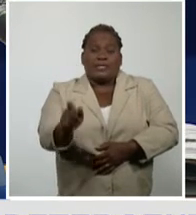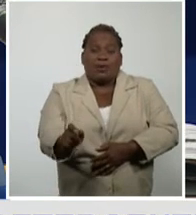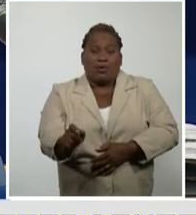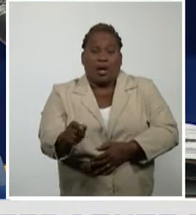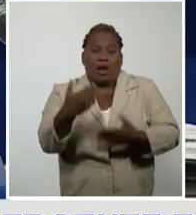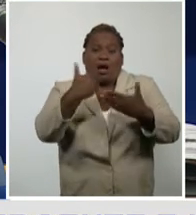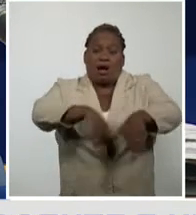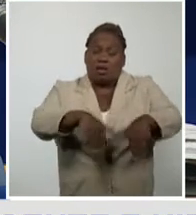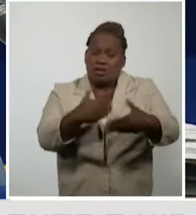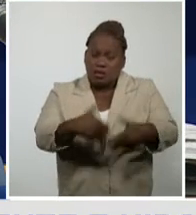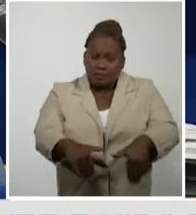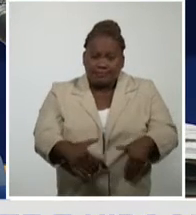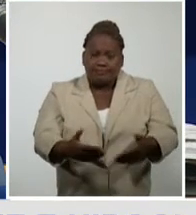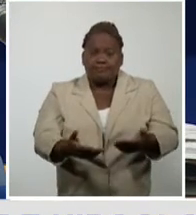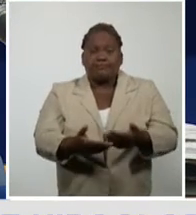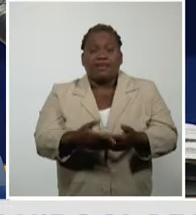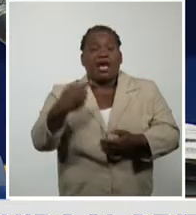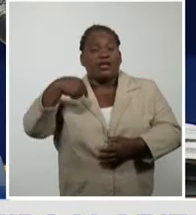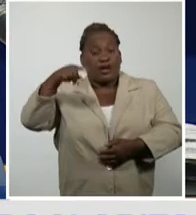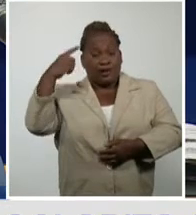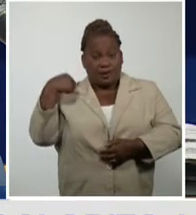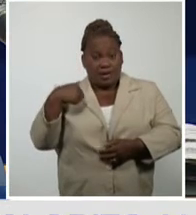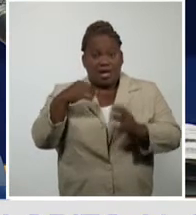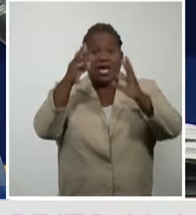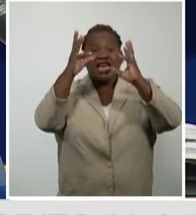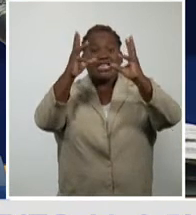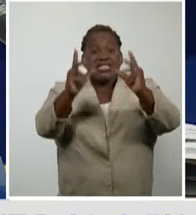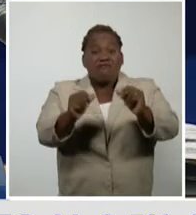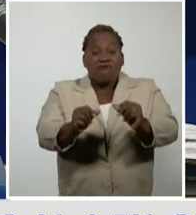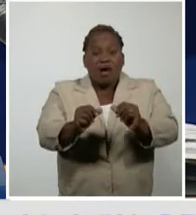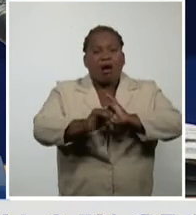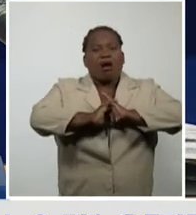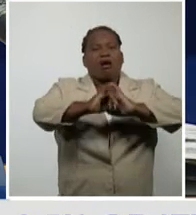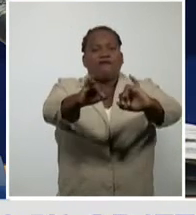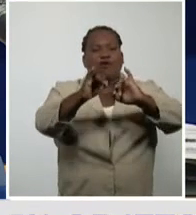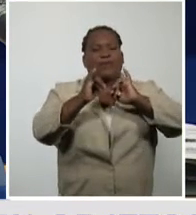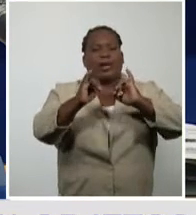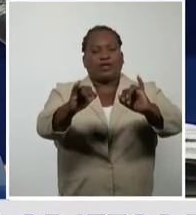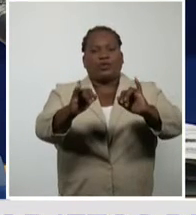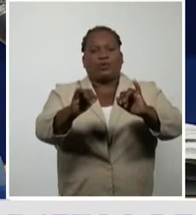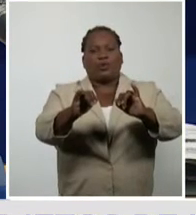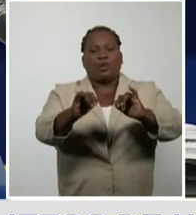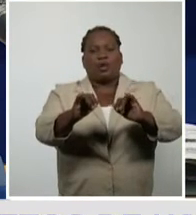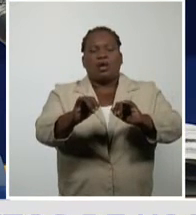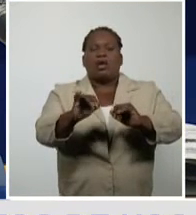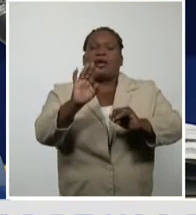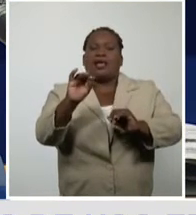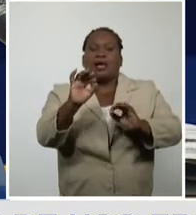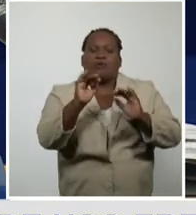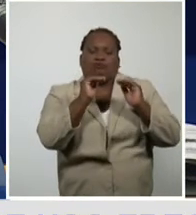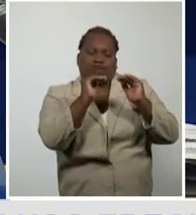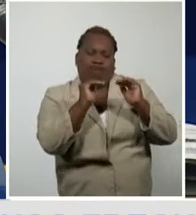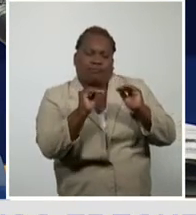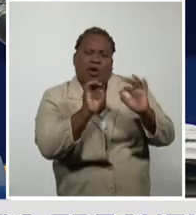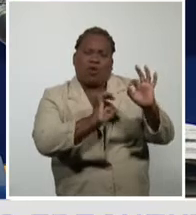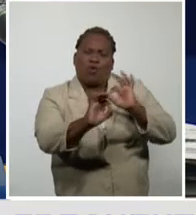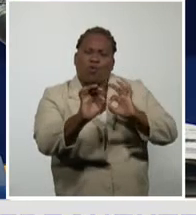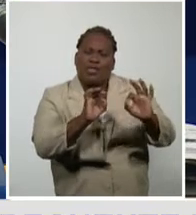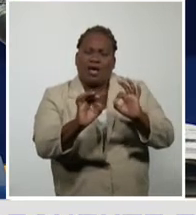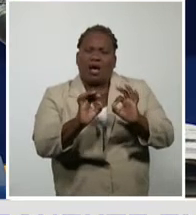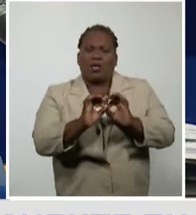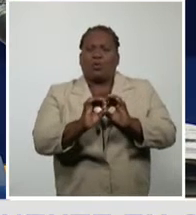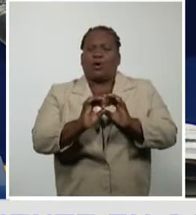Entonces, esta cifra que nosotros estamos dando, incluso la damos con mucha cautela para que no